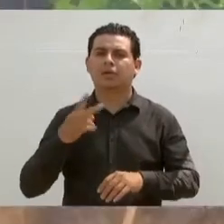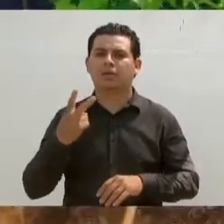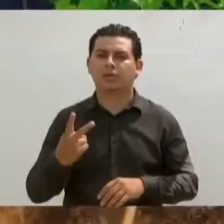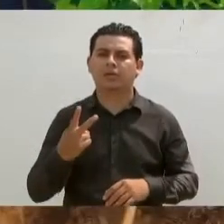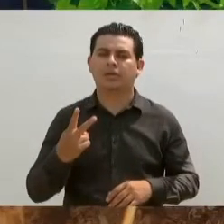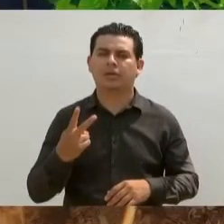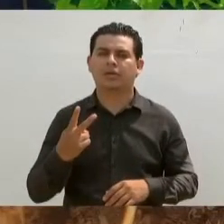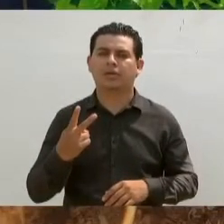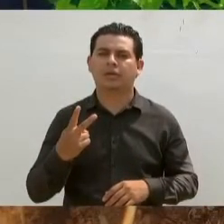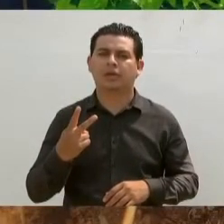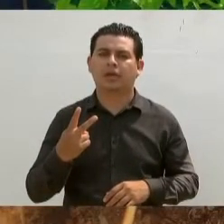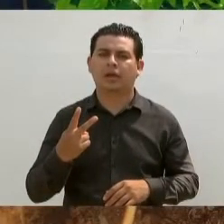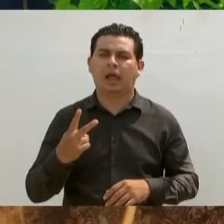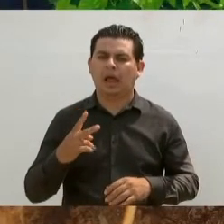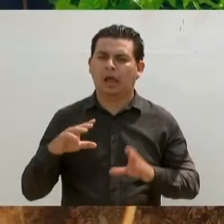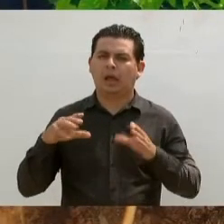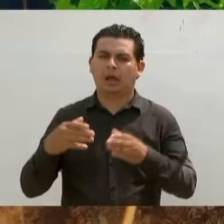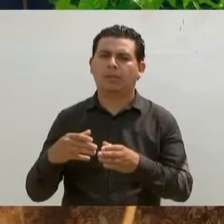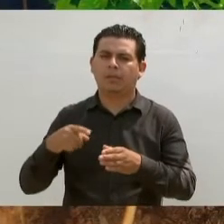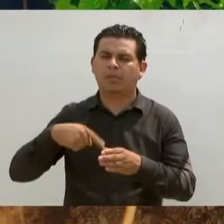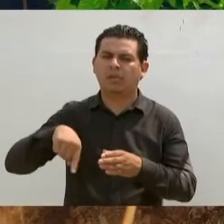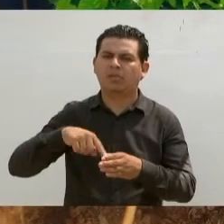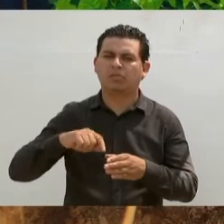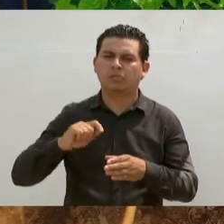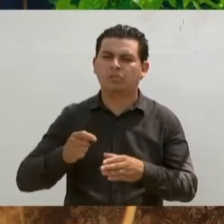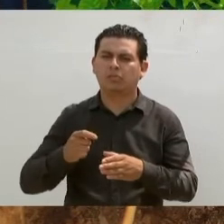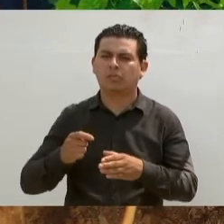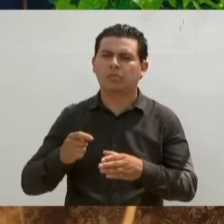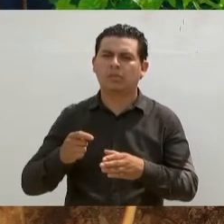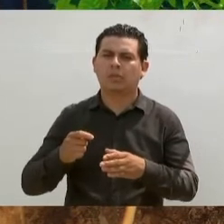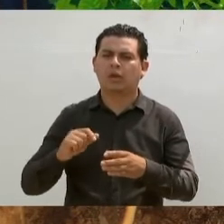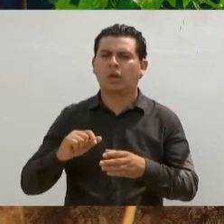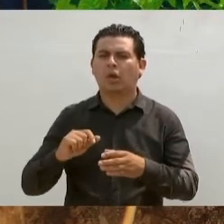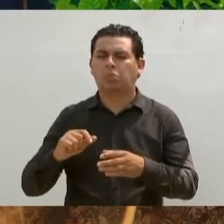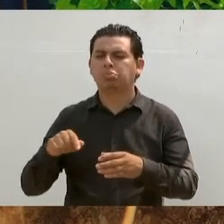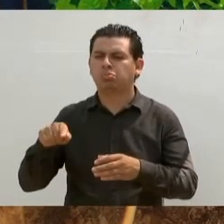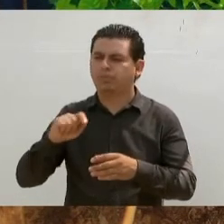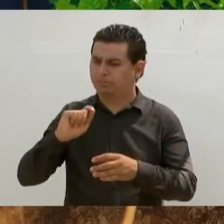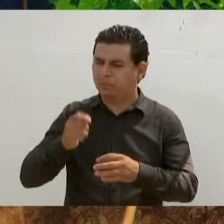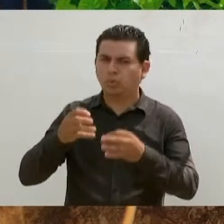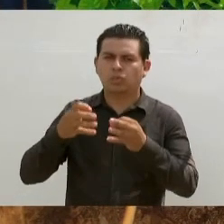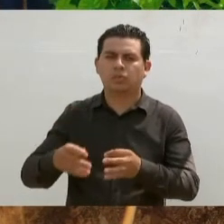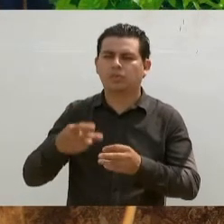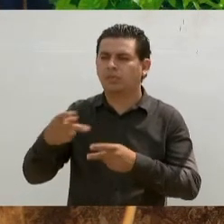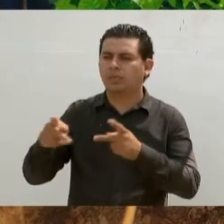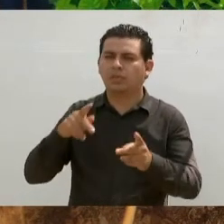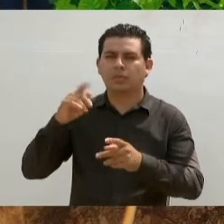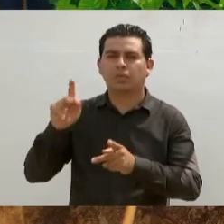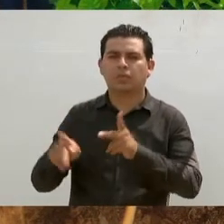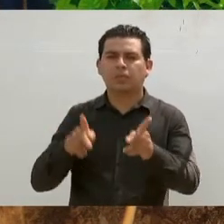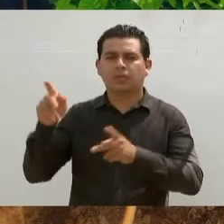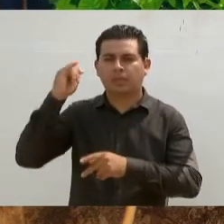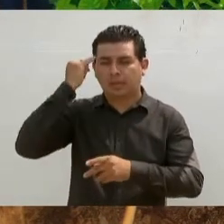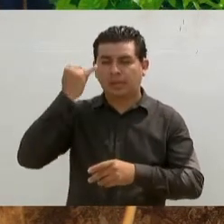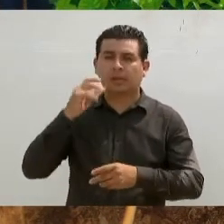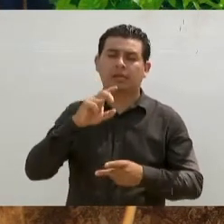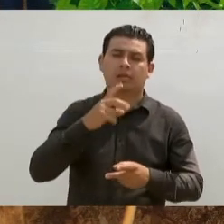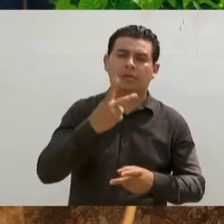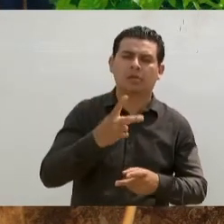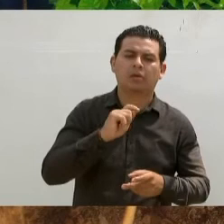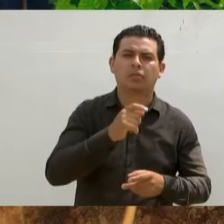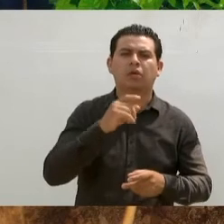7.892 pertenecen a algún grupo indígena y 32